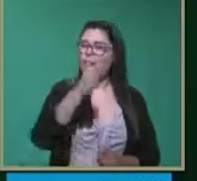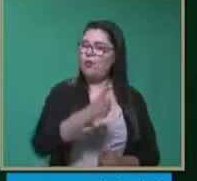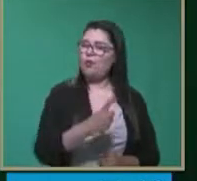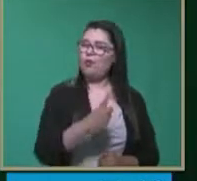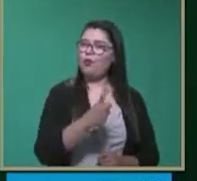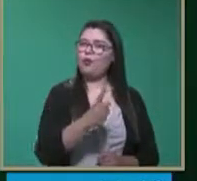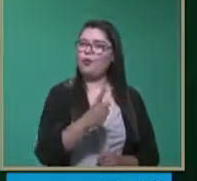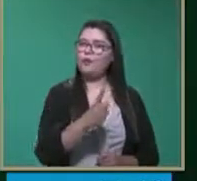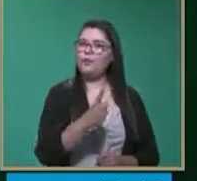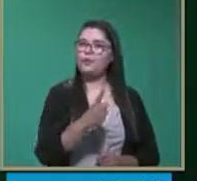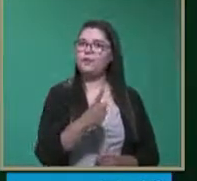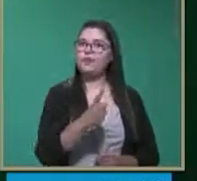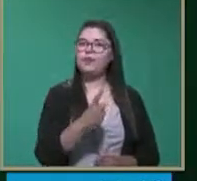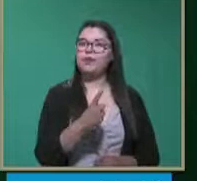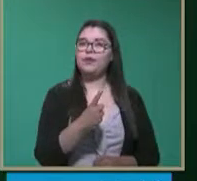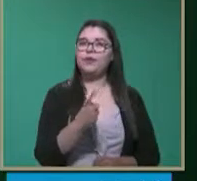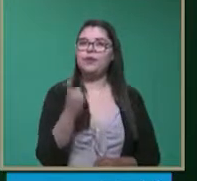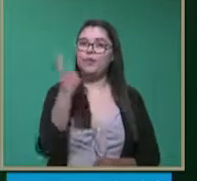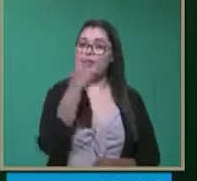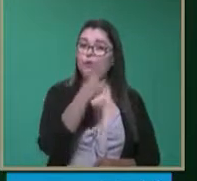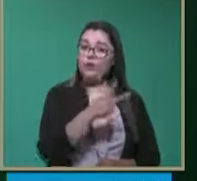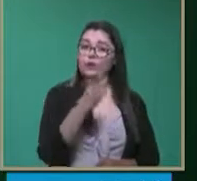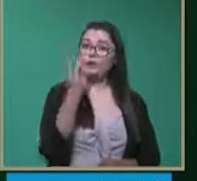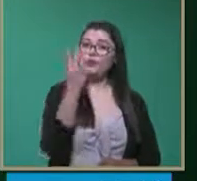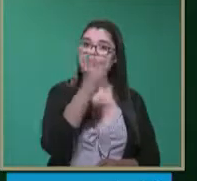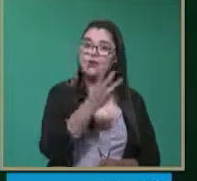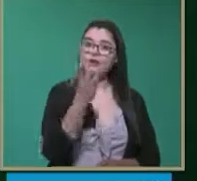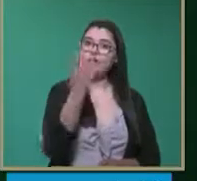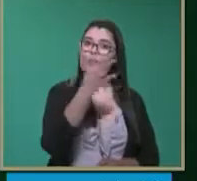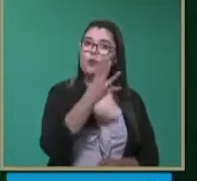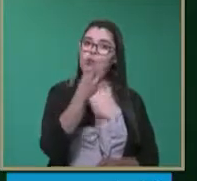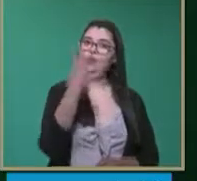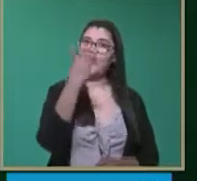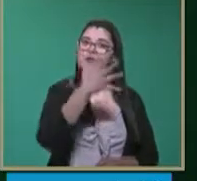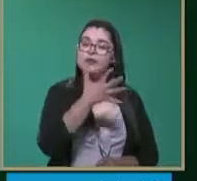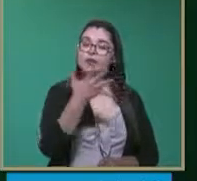maestra, vamos a empezar. 1, 2,